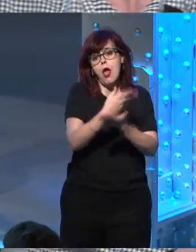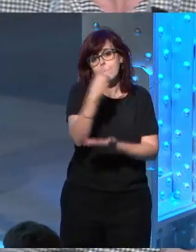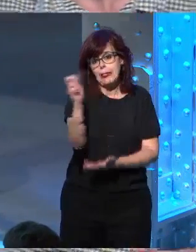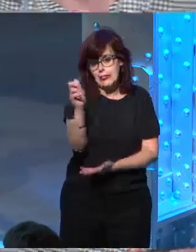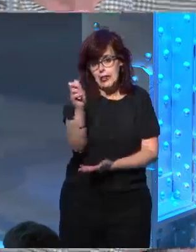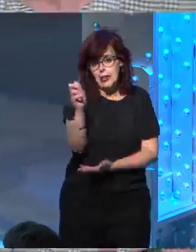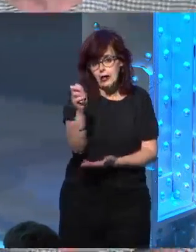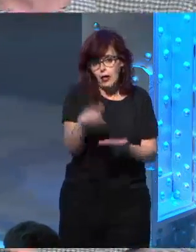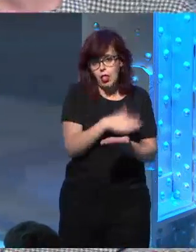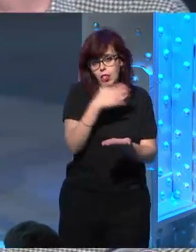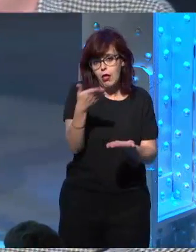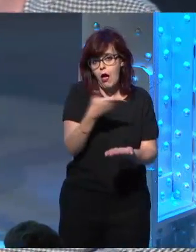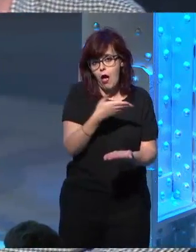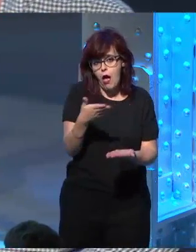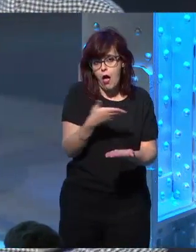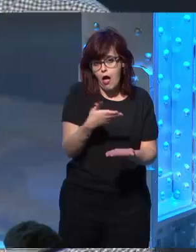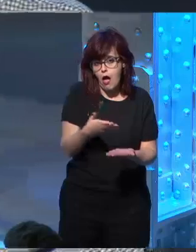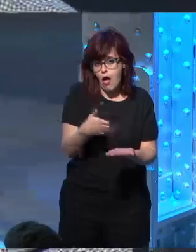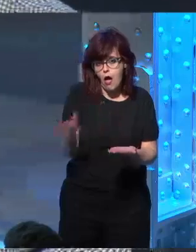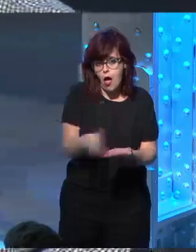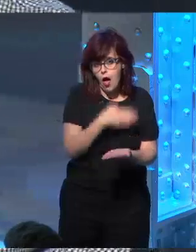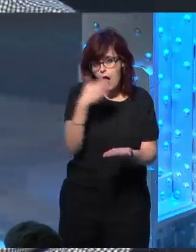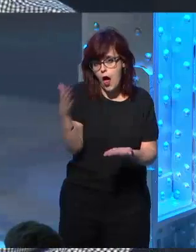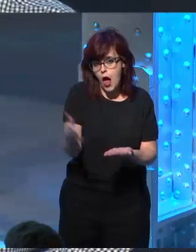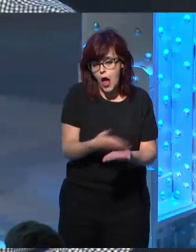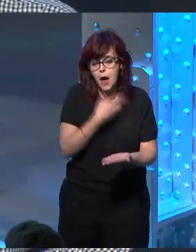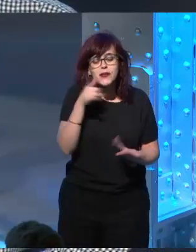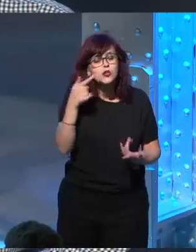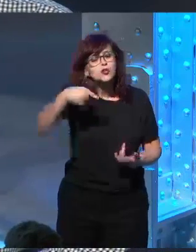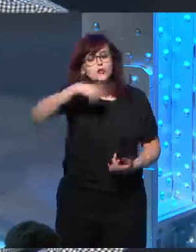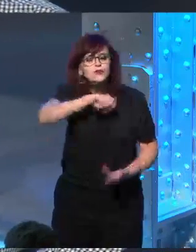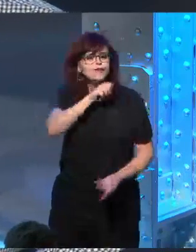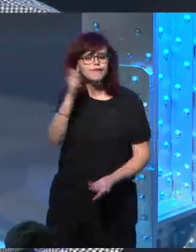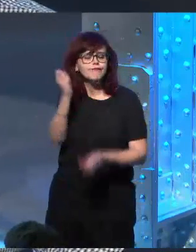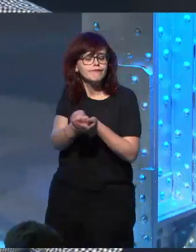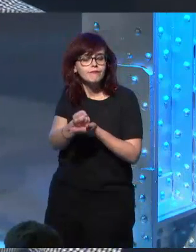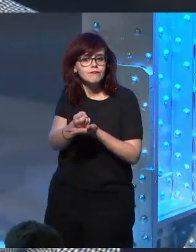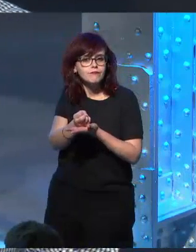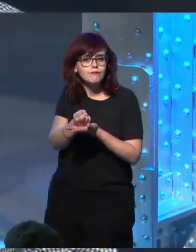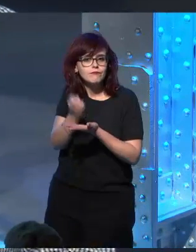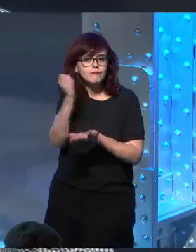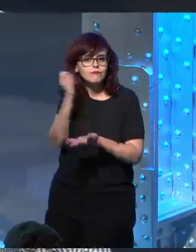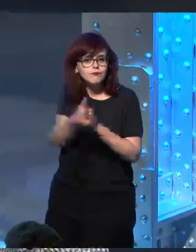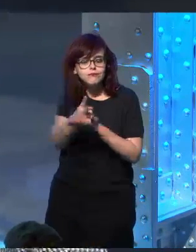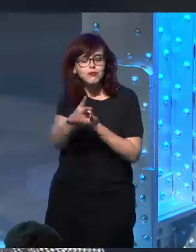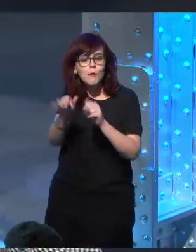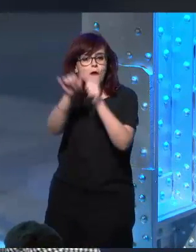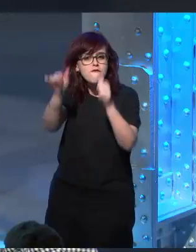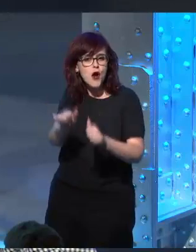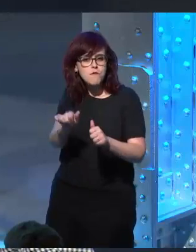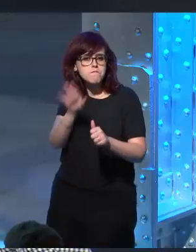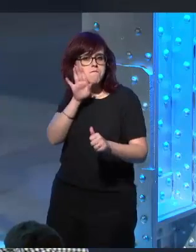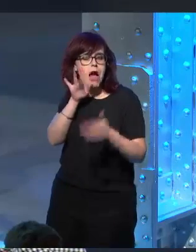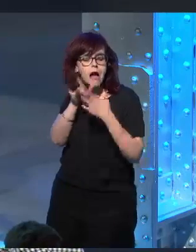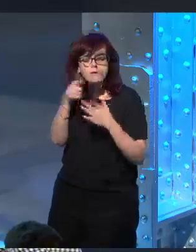llega un punto en el que el lector se cansa. Pero desde el principio hemos apostado siempre por un formato en el que primamos que también